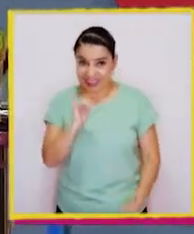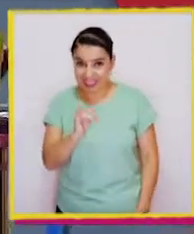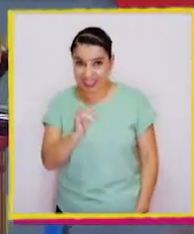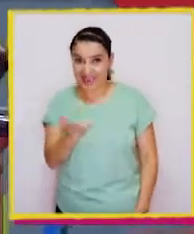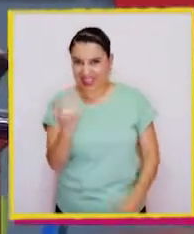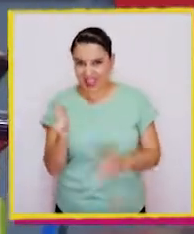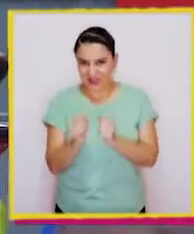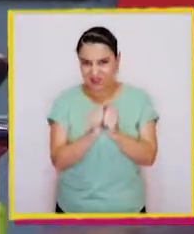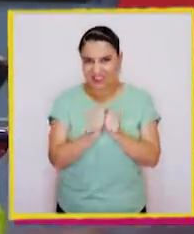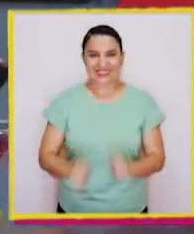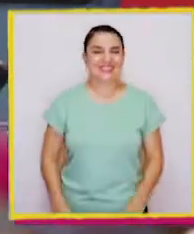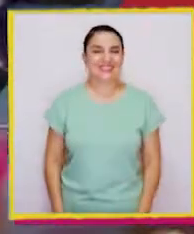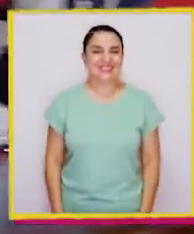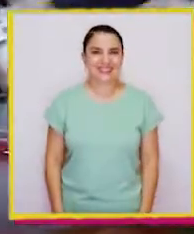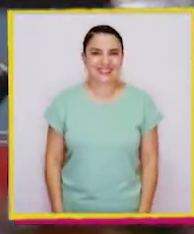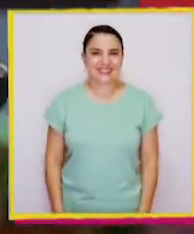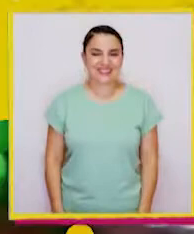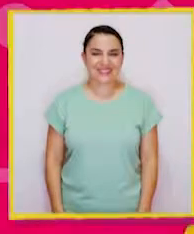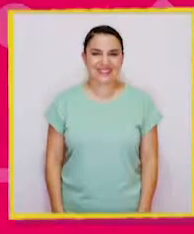¿Sí? ¡Acompáñenme!